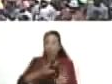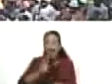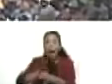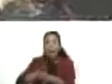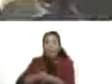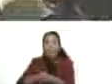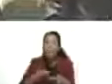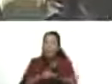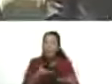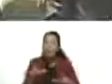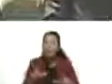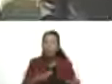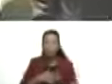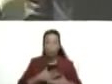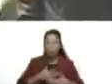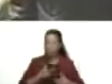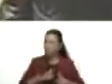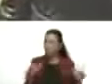estaremos preparados.